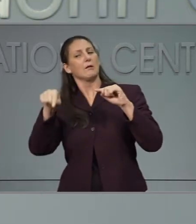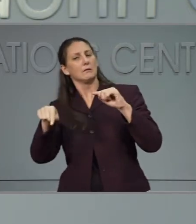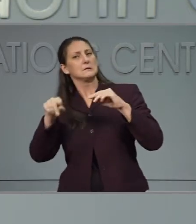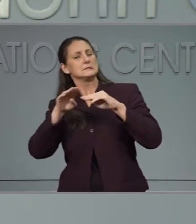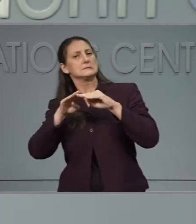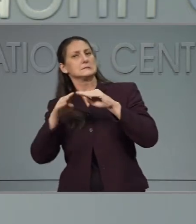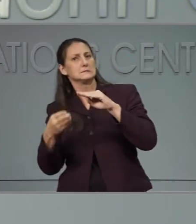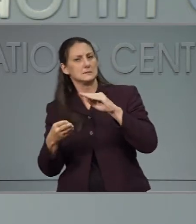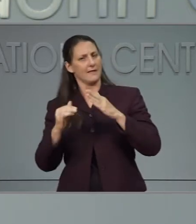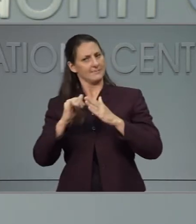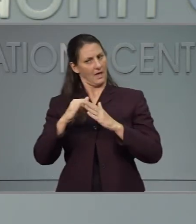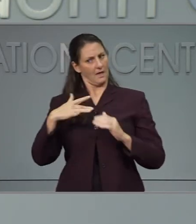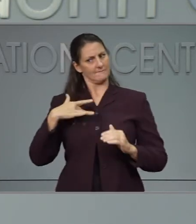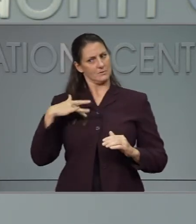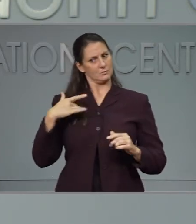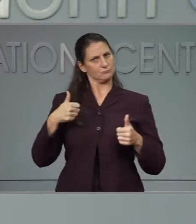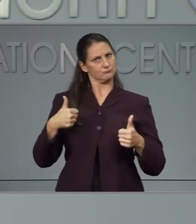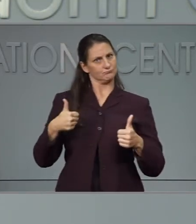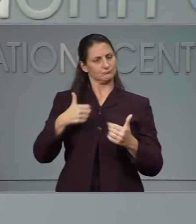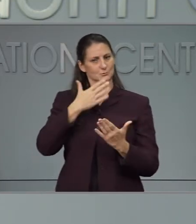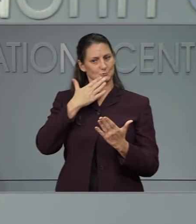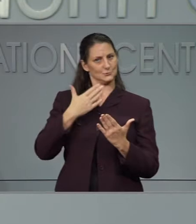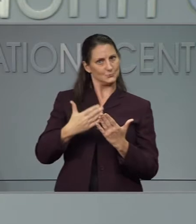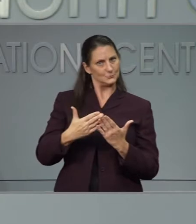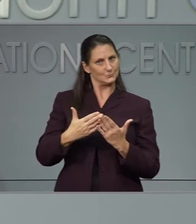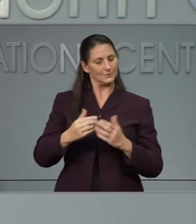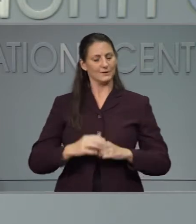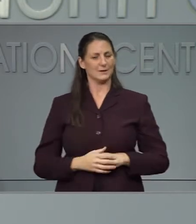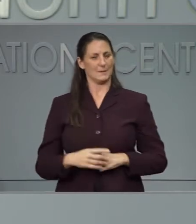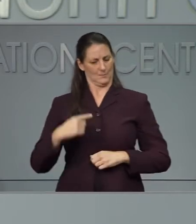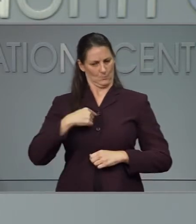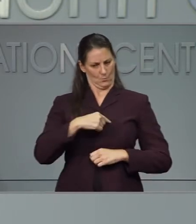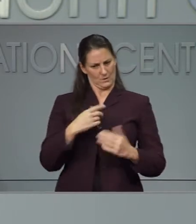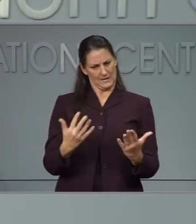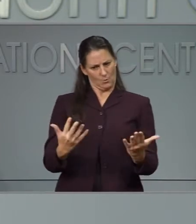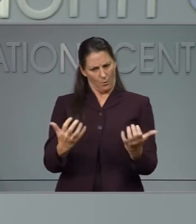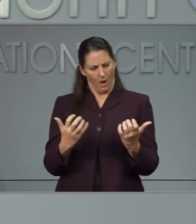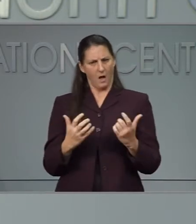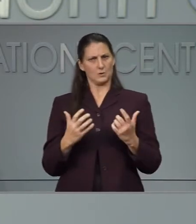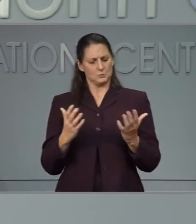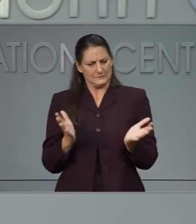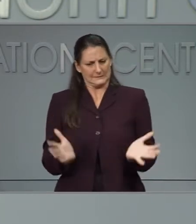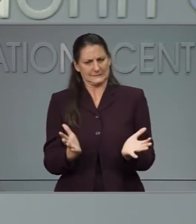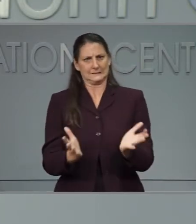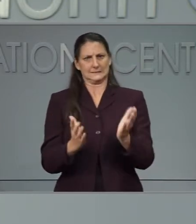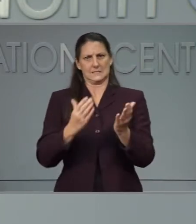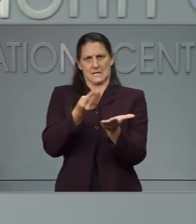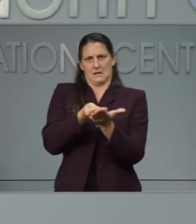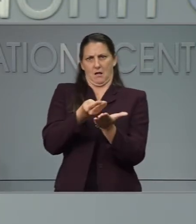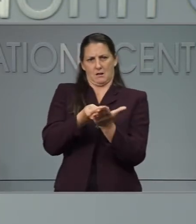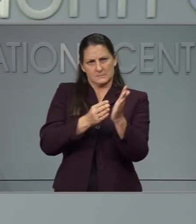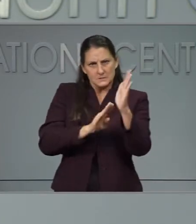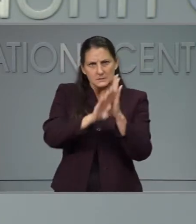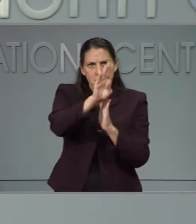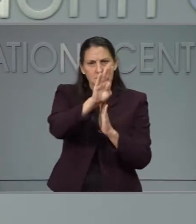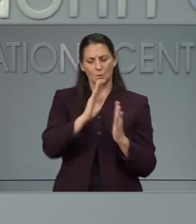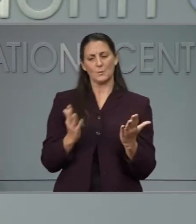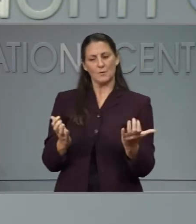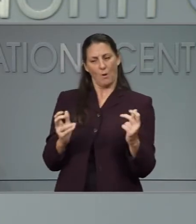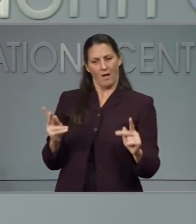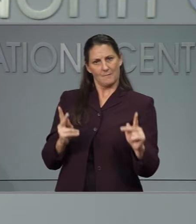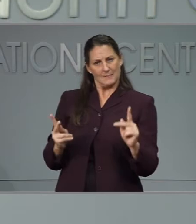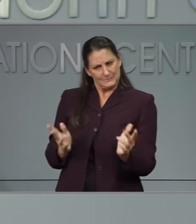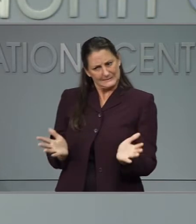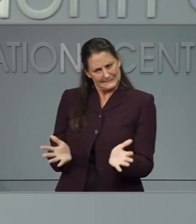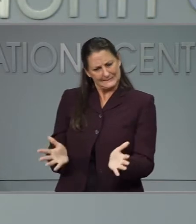queremos hacer cosas para impulsar la economía, así es que incentivamos a la gente que también haga ejercicio, pero este